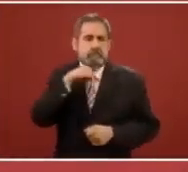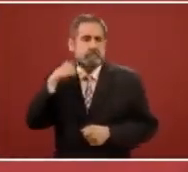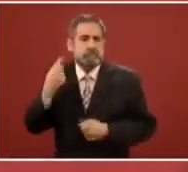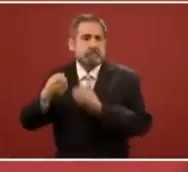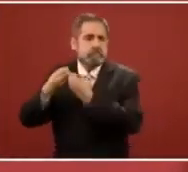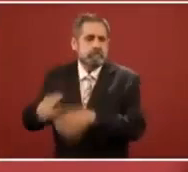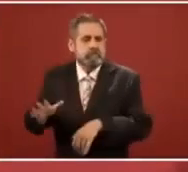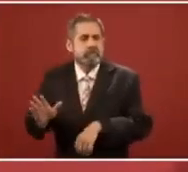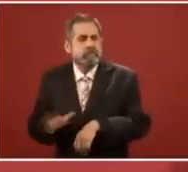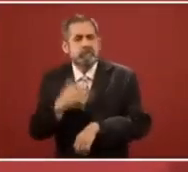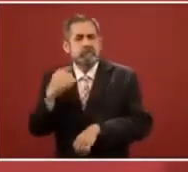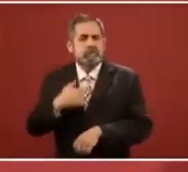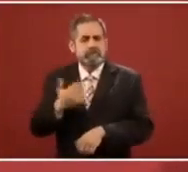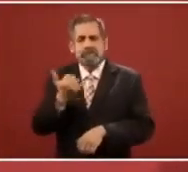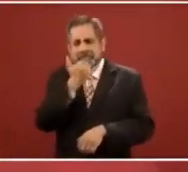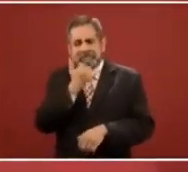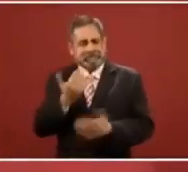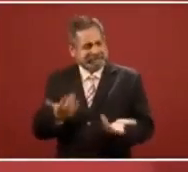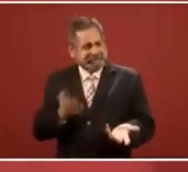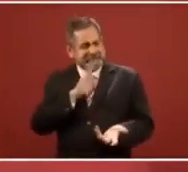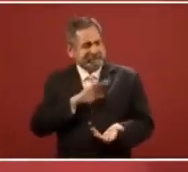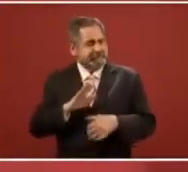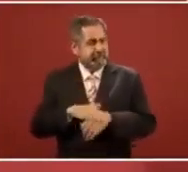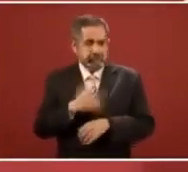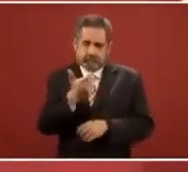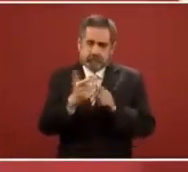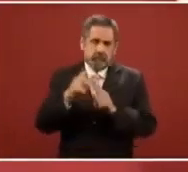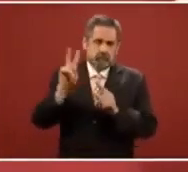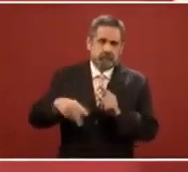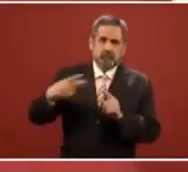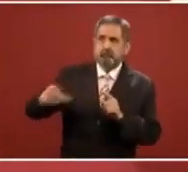cuentas es dinero del pueblo.